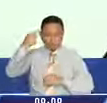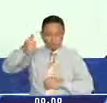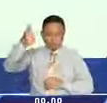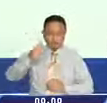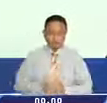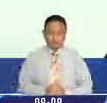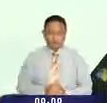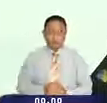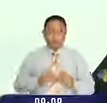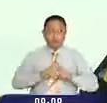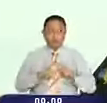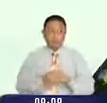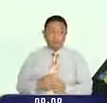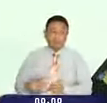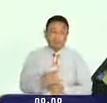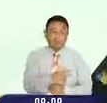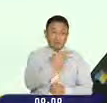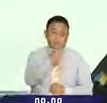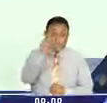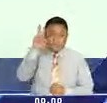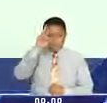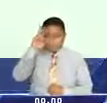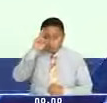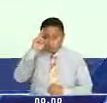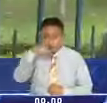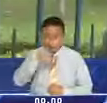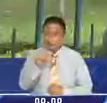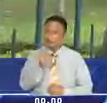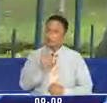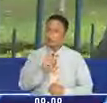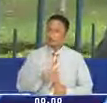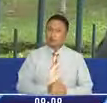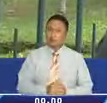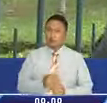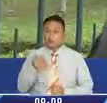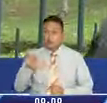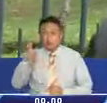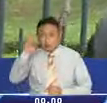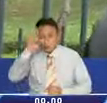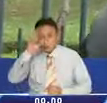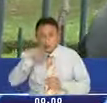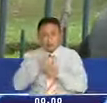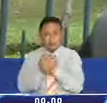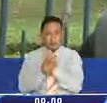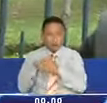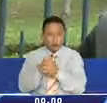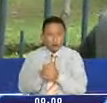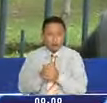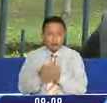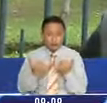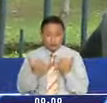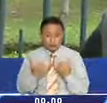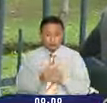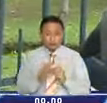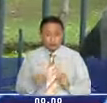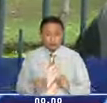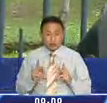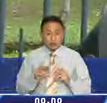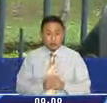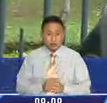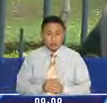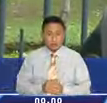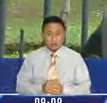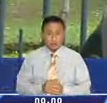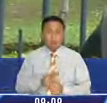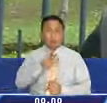gobierno. Pero ya las exageraciones no vienen al caso. Ellos abusan. Se le está dando oportunidad